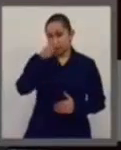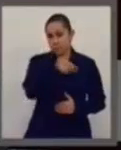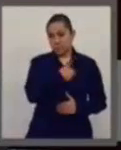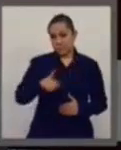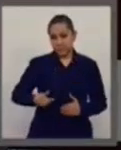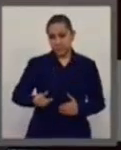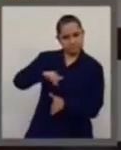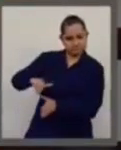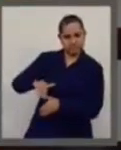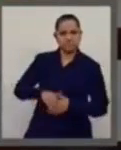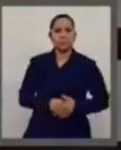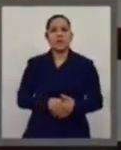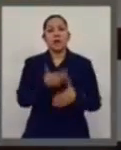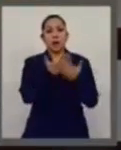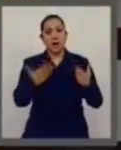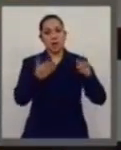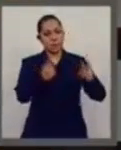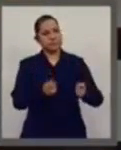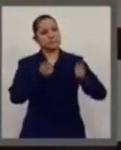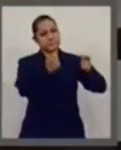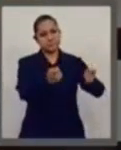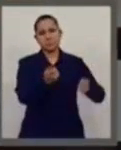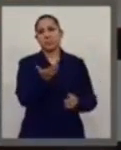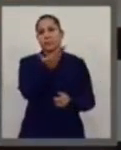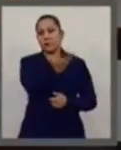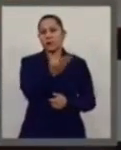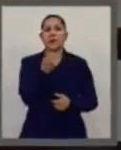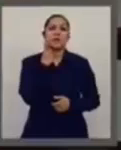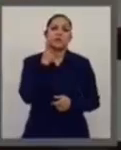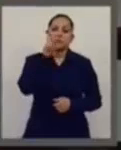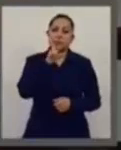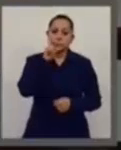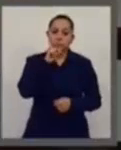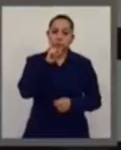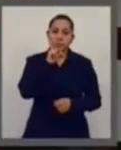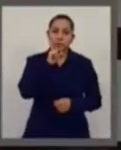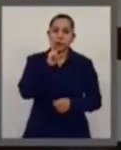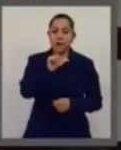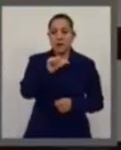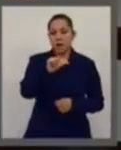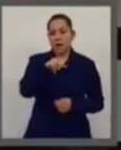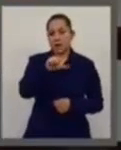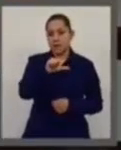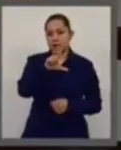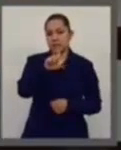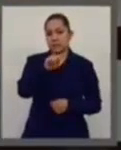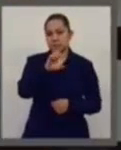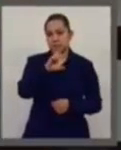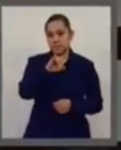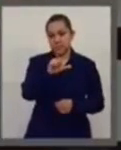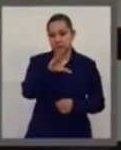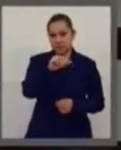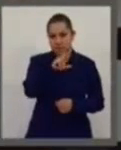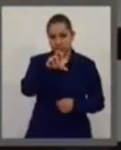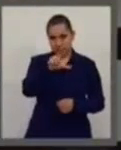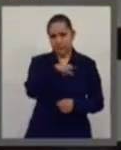Presidente, señora Presidenta, mayoría por la negativa. A continuación se le concede el uso de la palabra a la diputada Ana Leticia Carrera Hernández